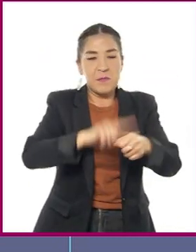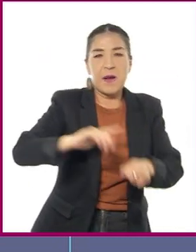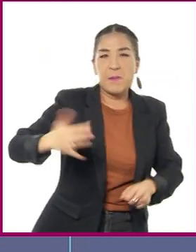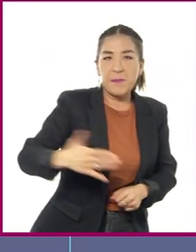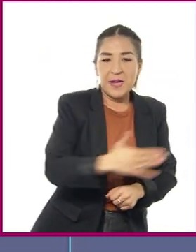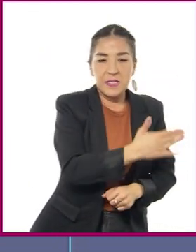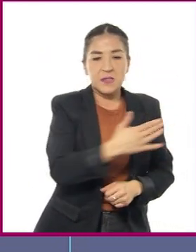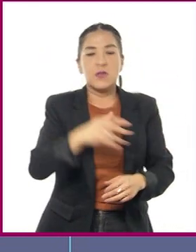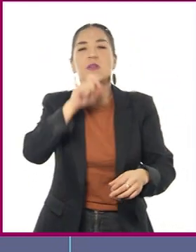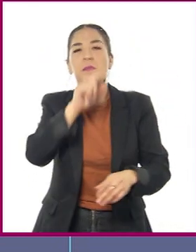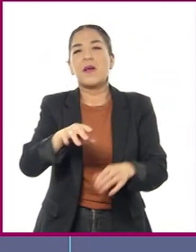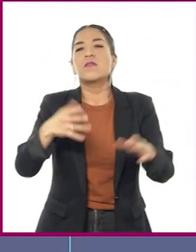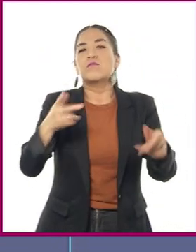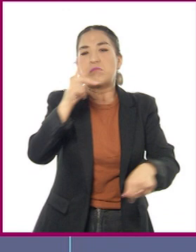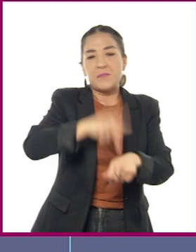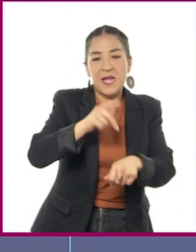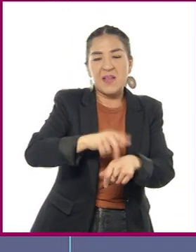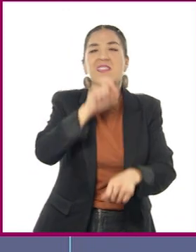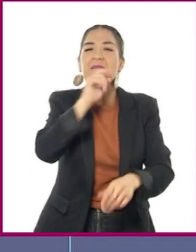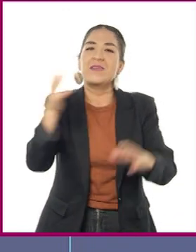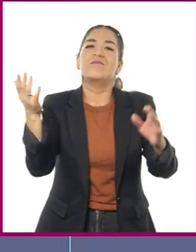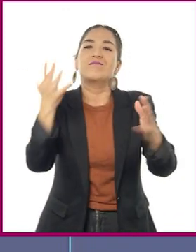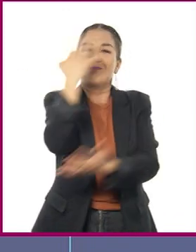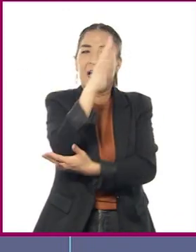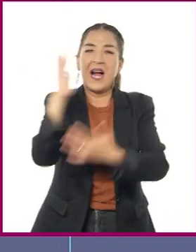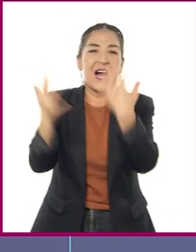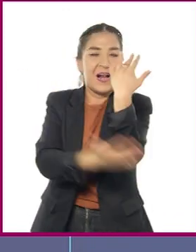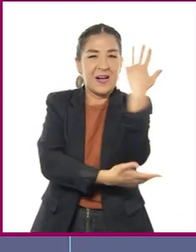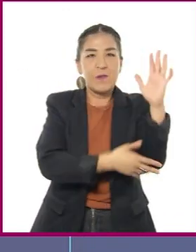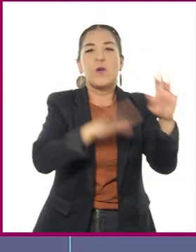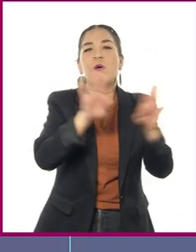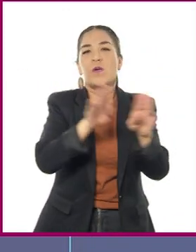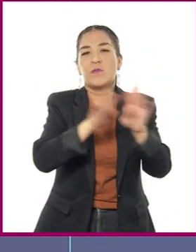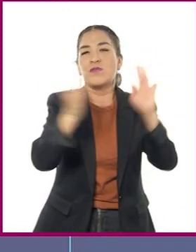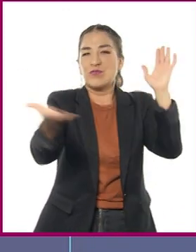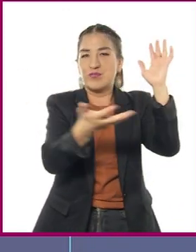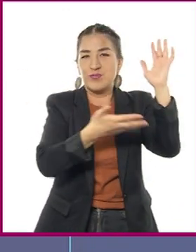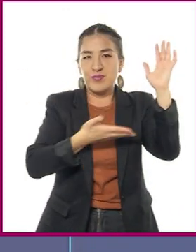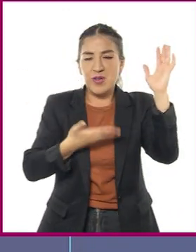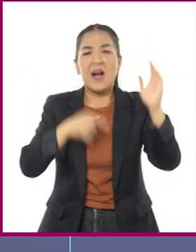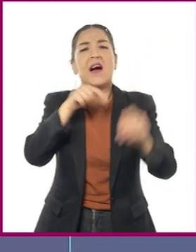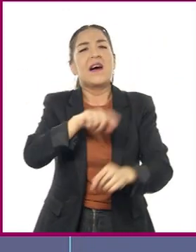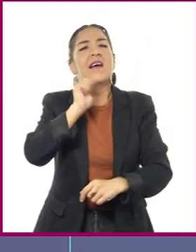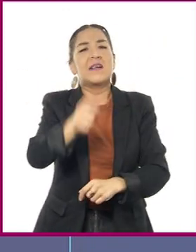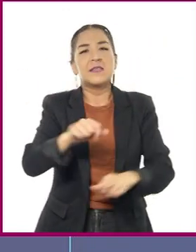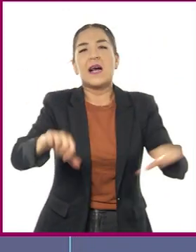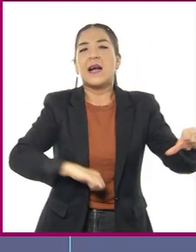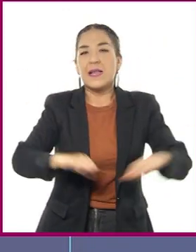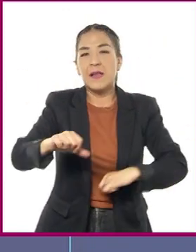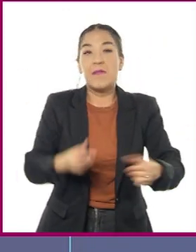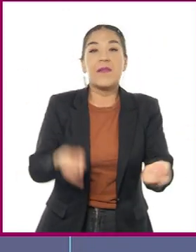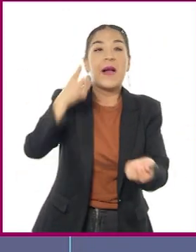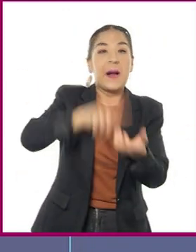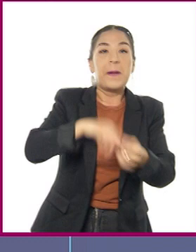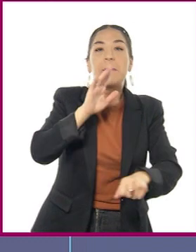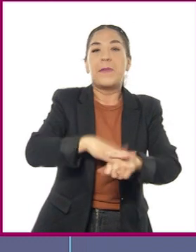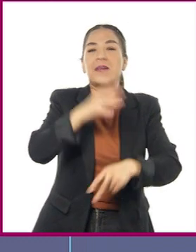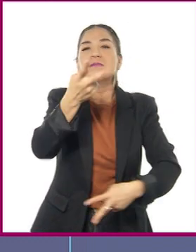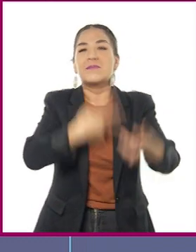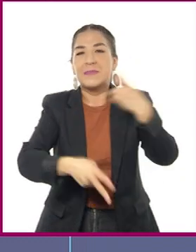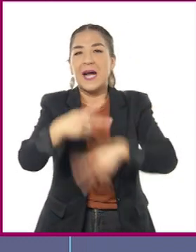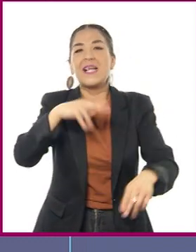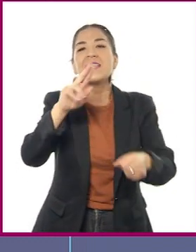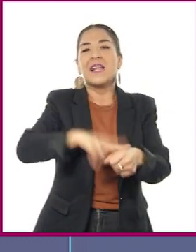minería y explotación forestal. Estas actividades se relacionan con la extracción de recursos